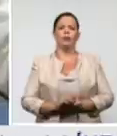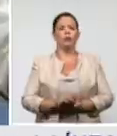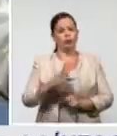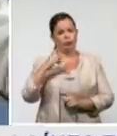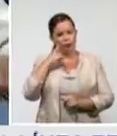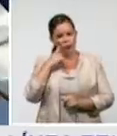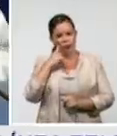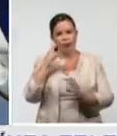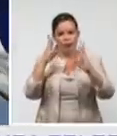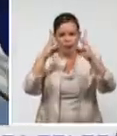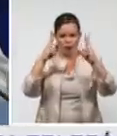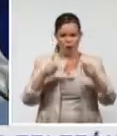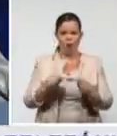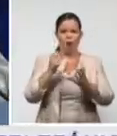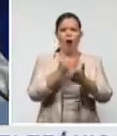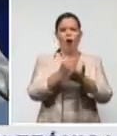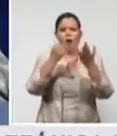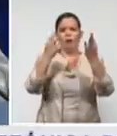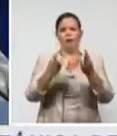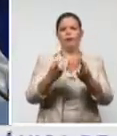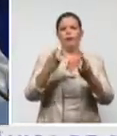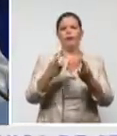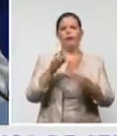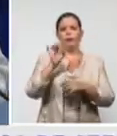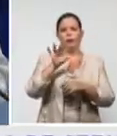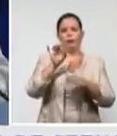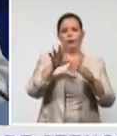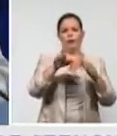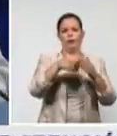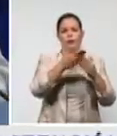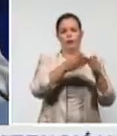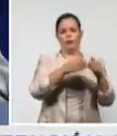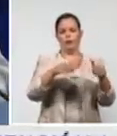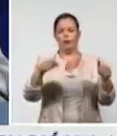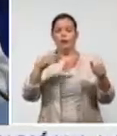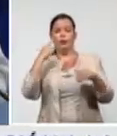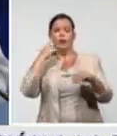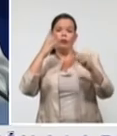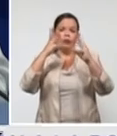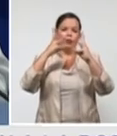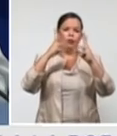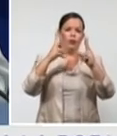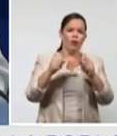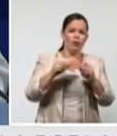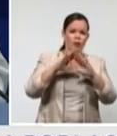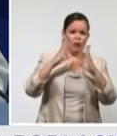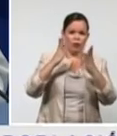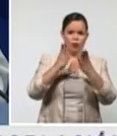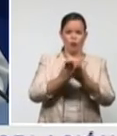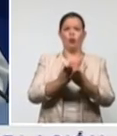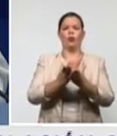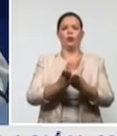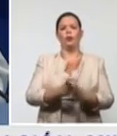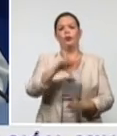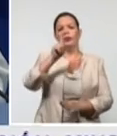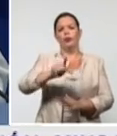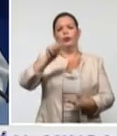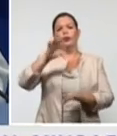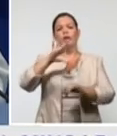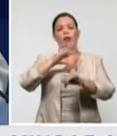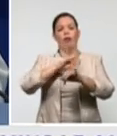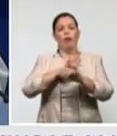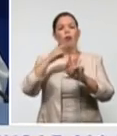que se han confirmado en este último día, pues las tasas de incidencia de casos confirmados por